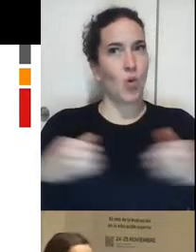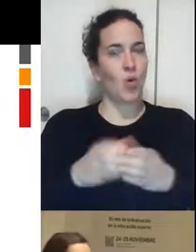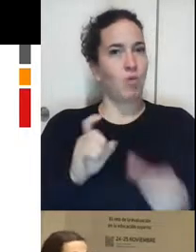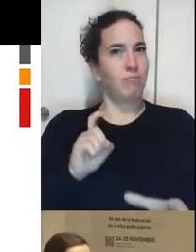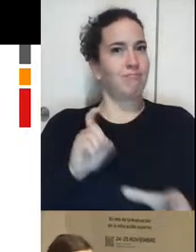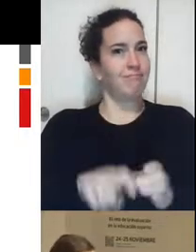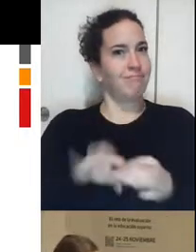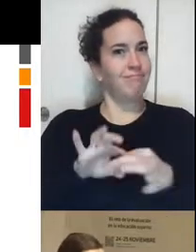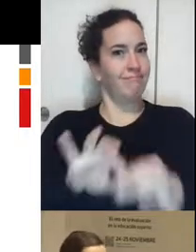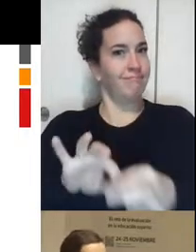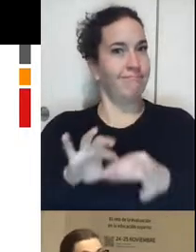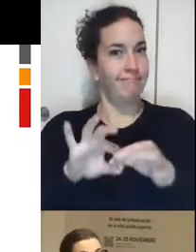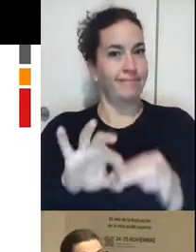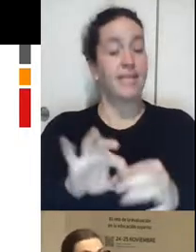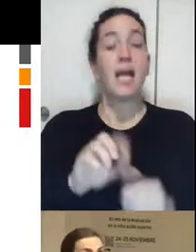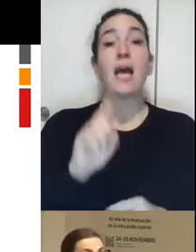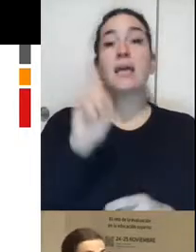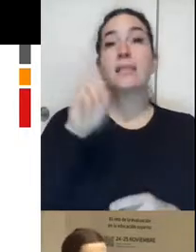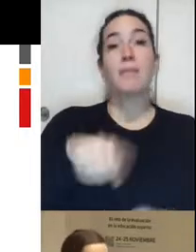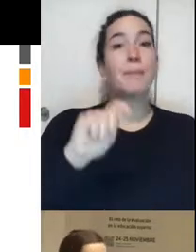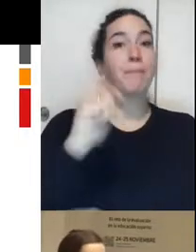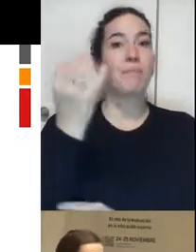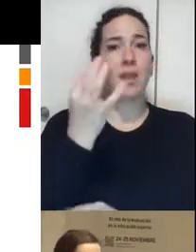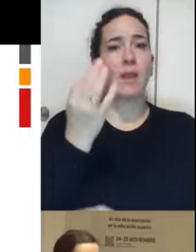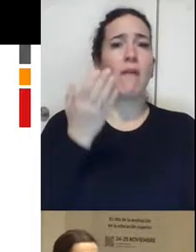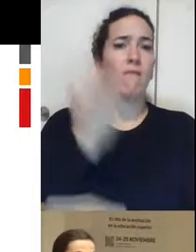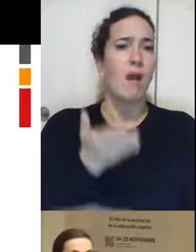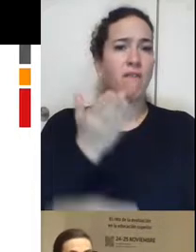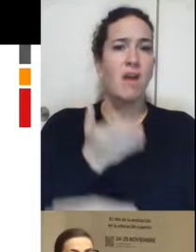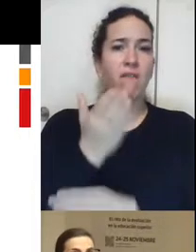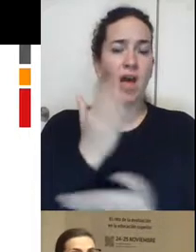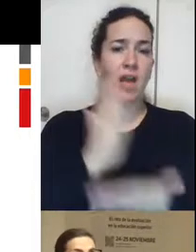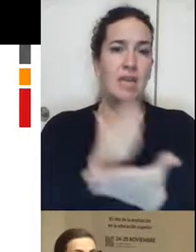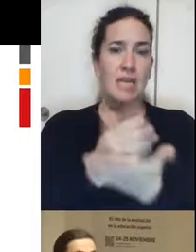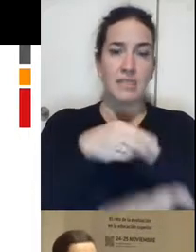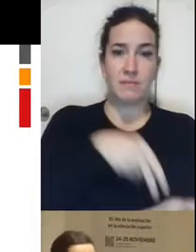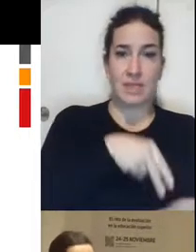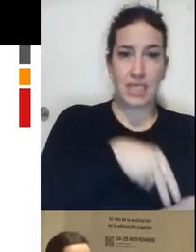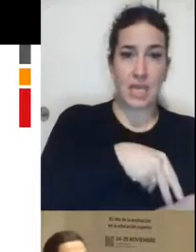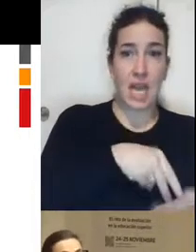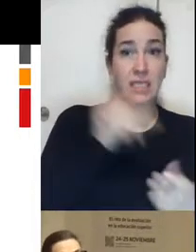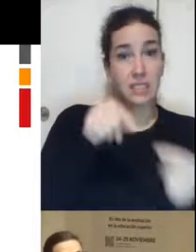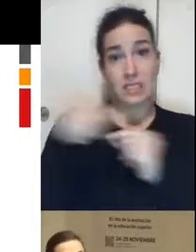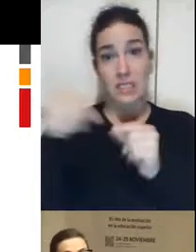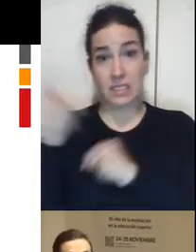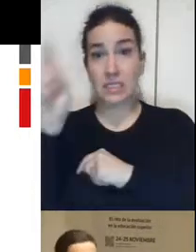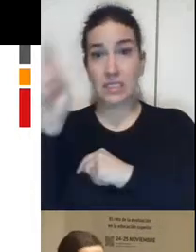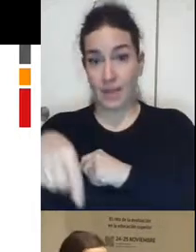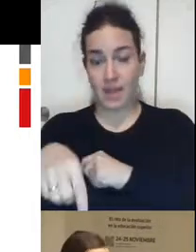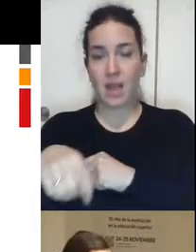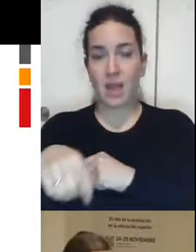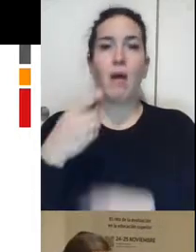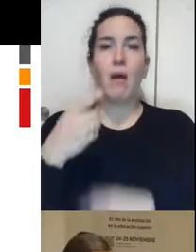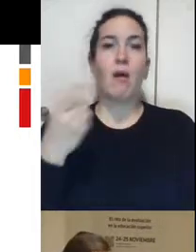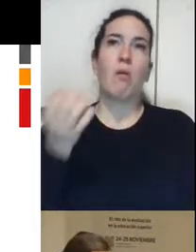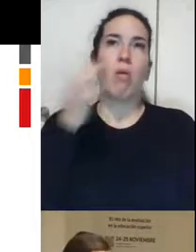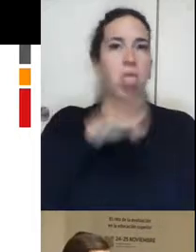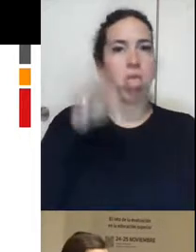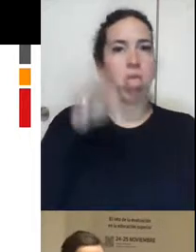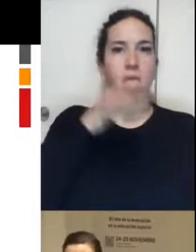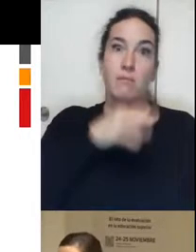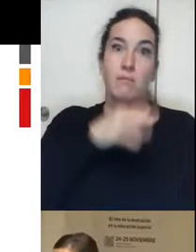pertenencia y conseguir mantener la asistencia a esas clases presenciales en remoto, previniendo el abandono de la